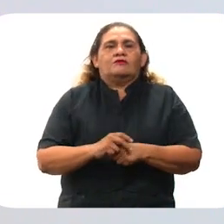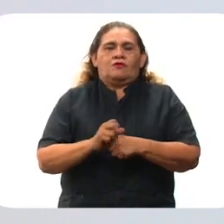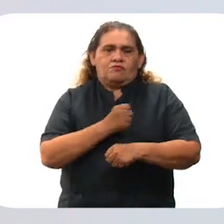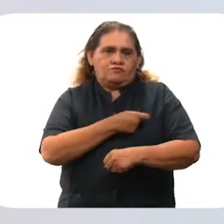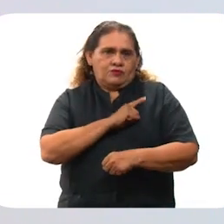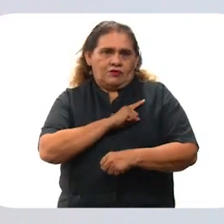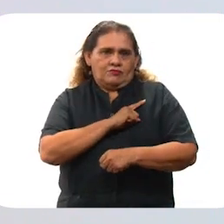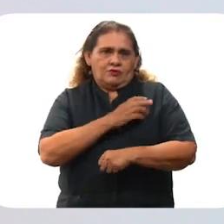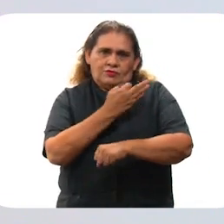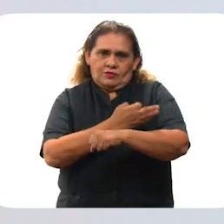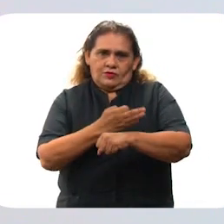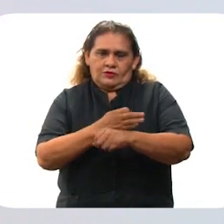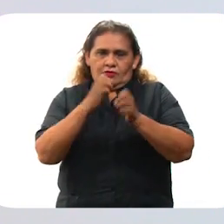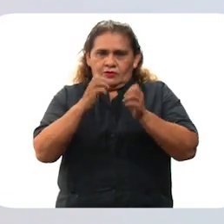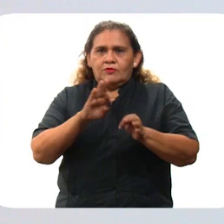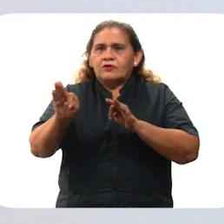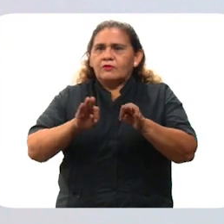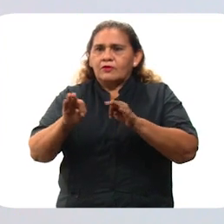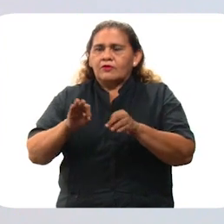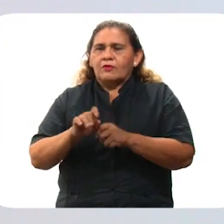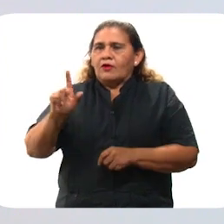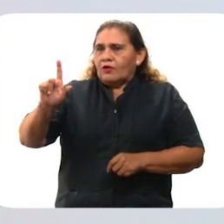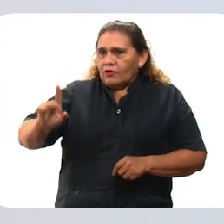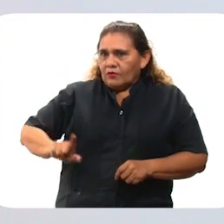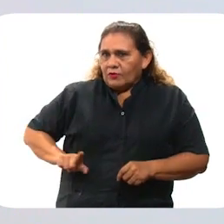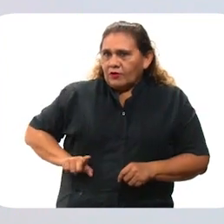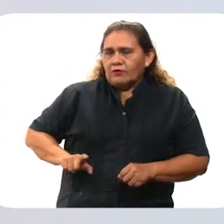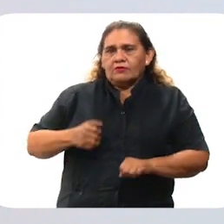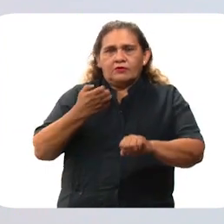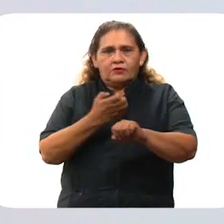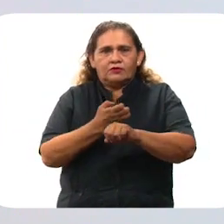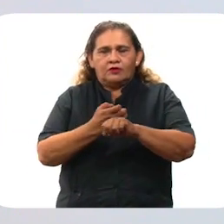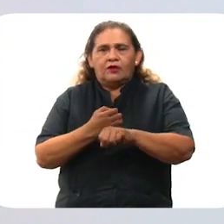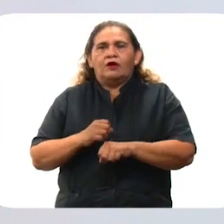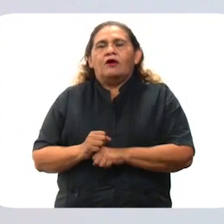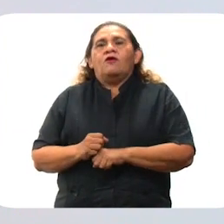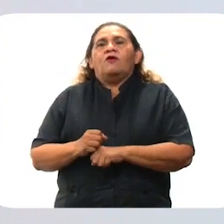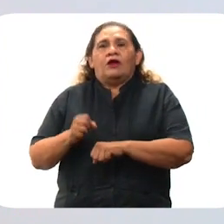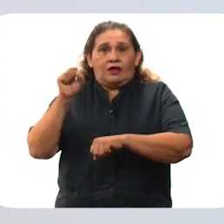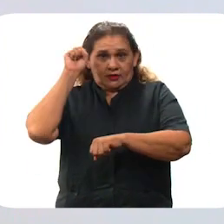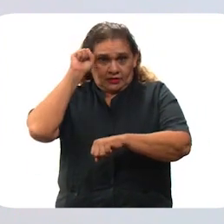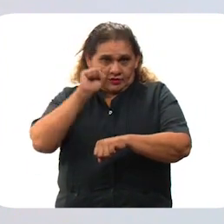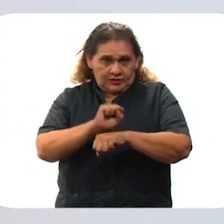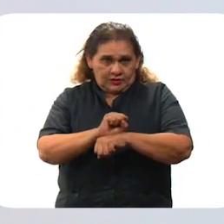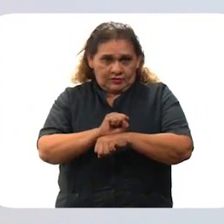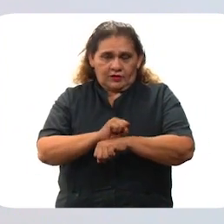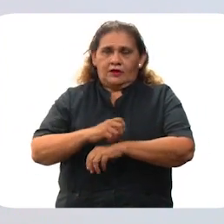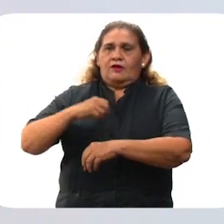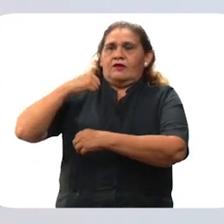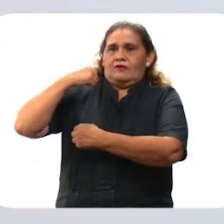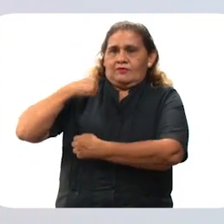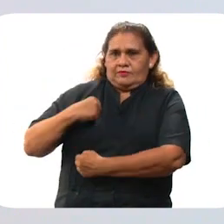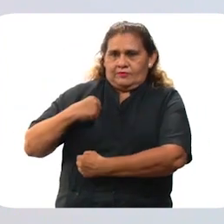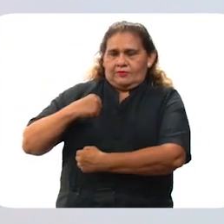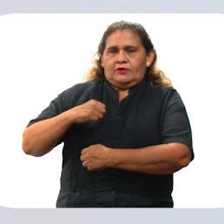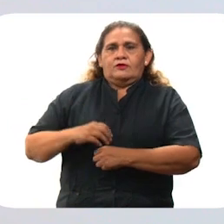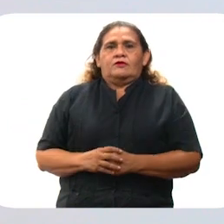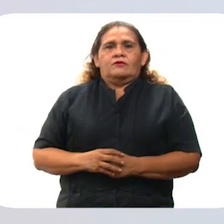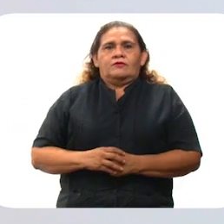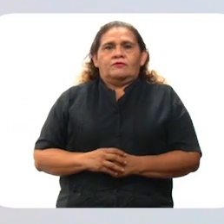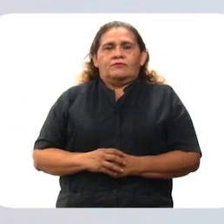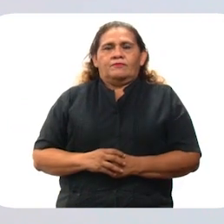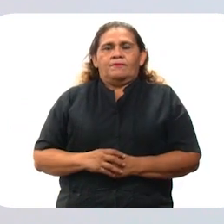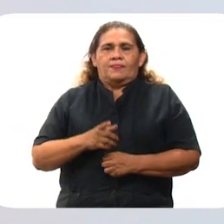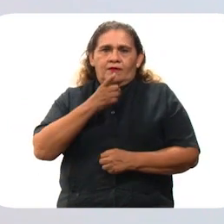Estamos trabajando de manera conjunta el Gobierno del Estado, la Secretaría de Bienestar y las Fuerzas Armadas. Como se ha